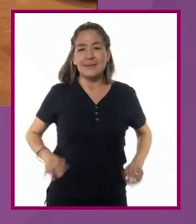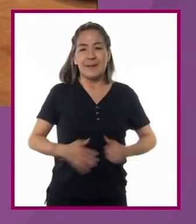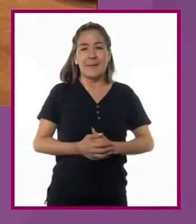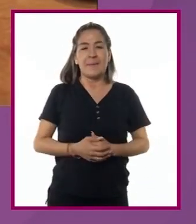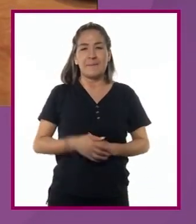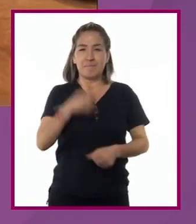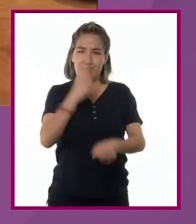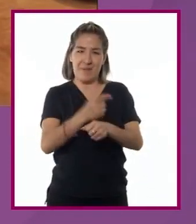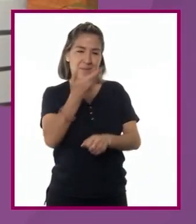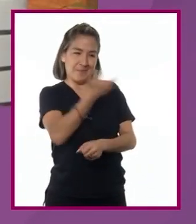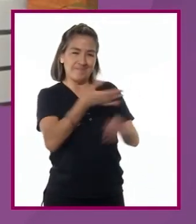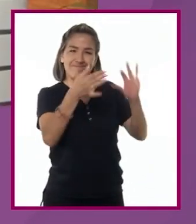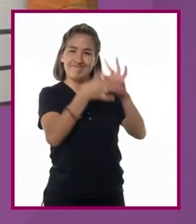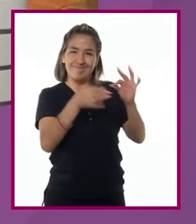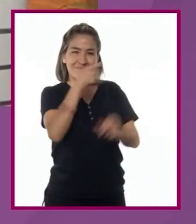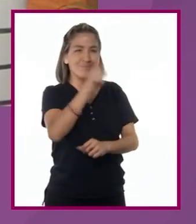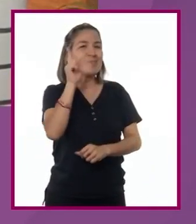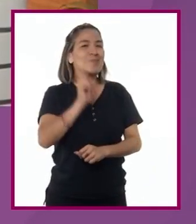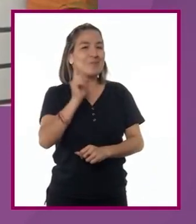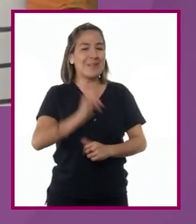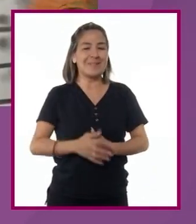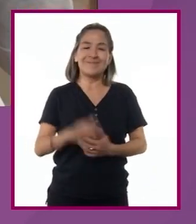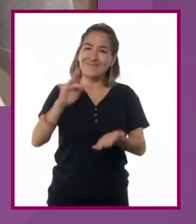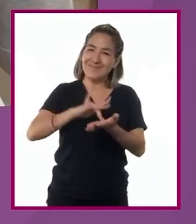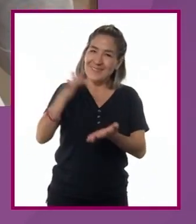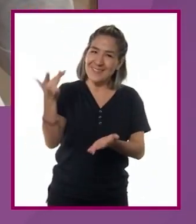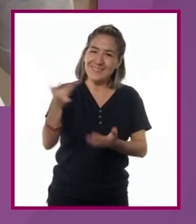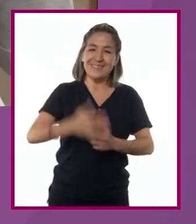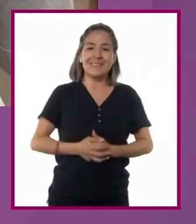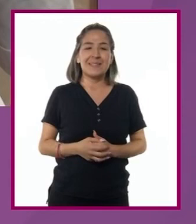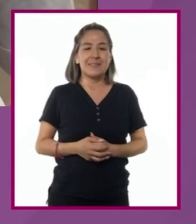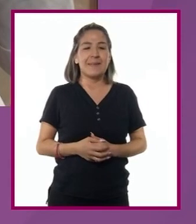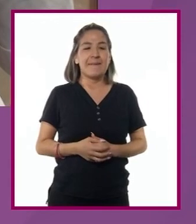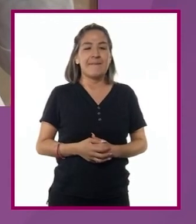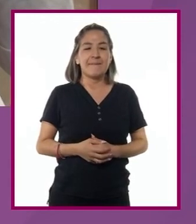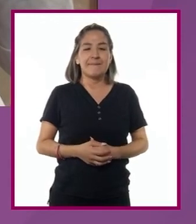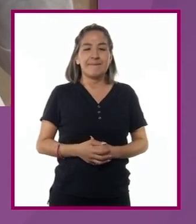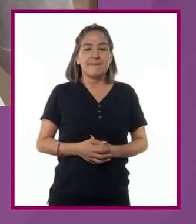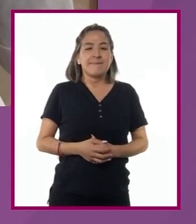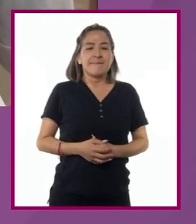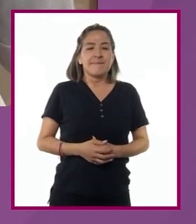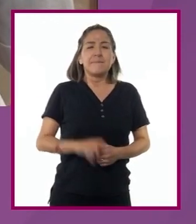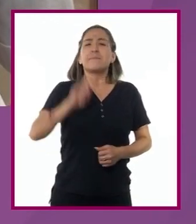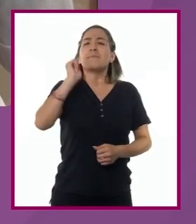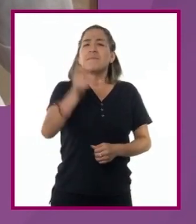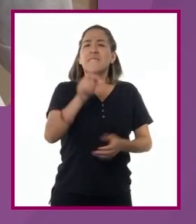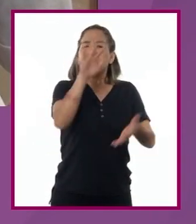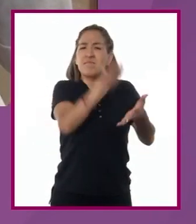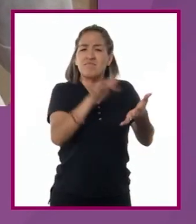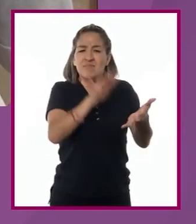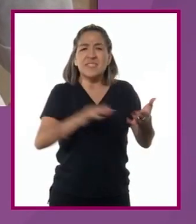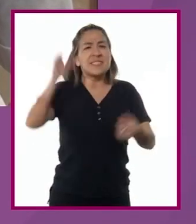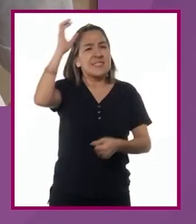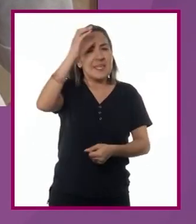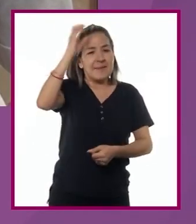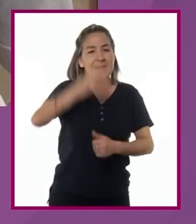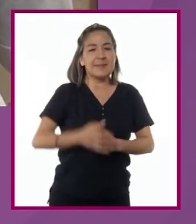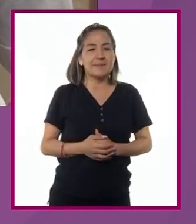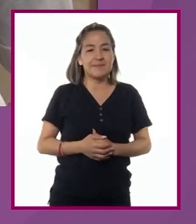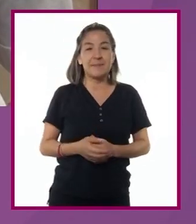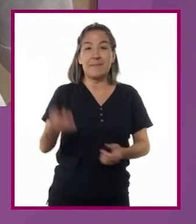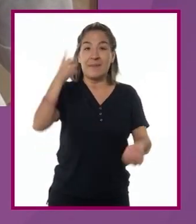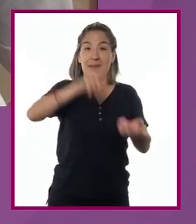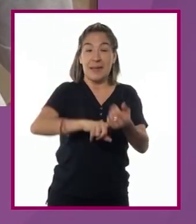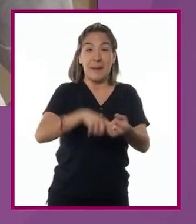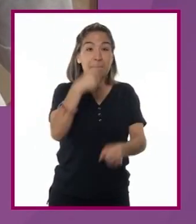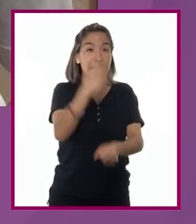usted, madame. Gracias. ¿Qué son los textos científicos? Son textos que surgen a partir